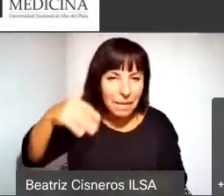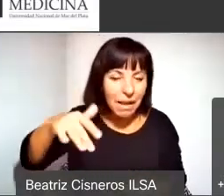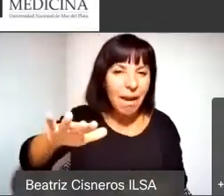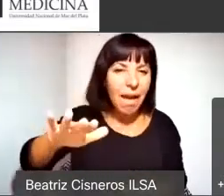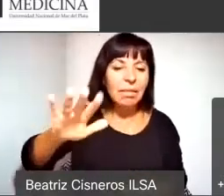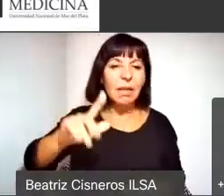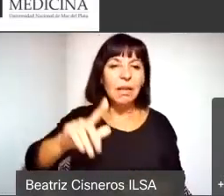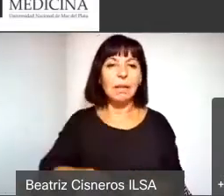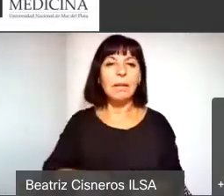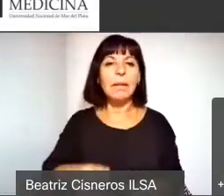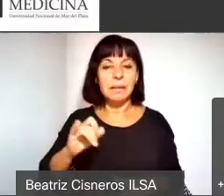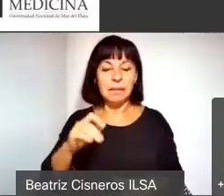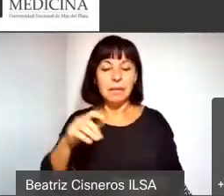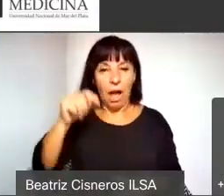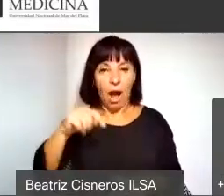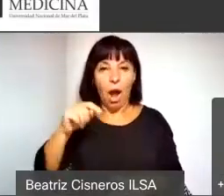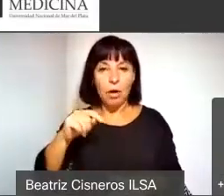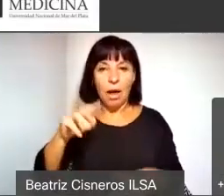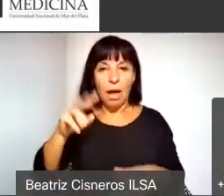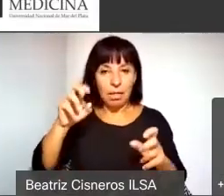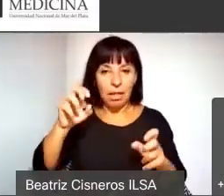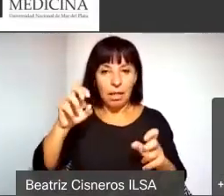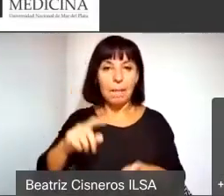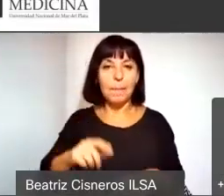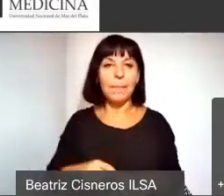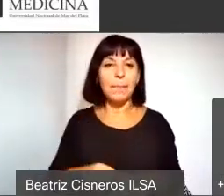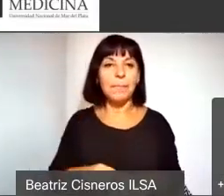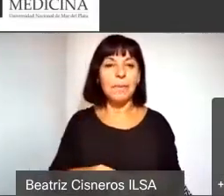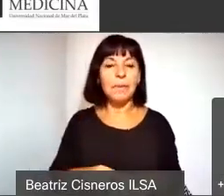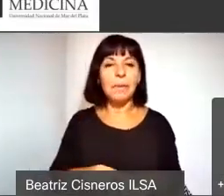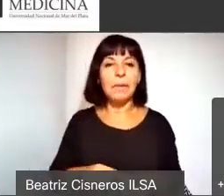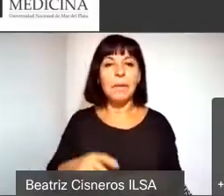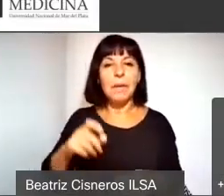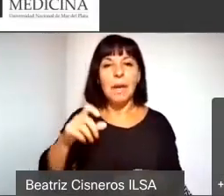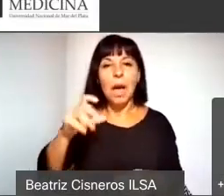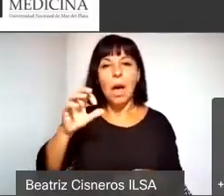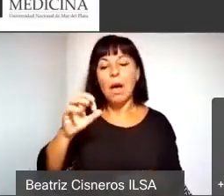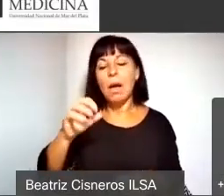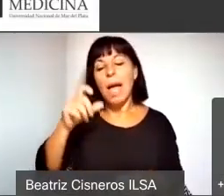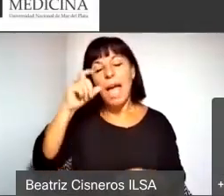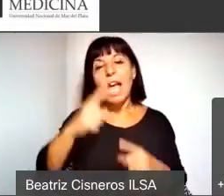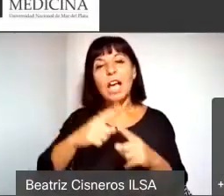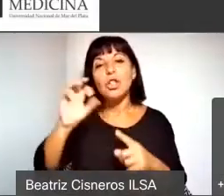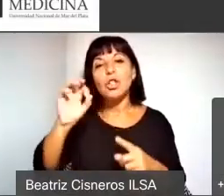Perfecto, sí, lo vamos a ver a continuación. Exacto, endocitosis y exocitosis también.